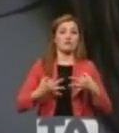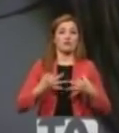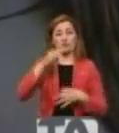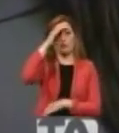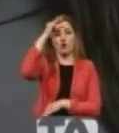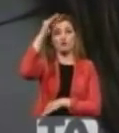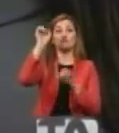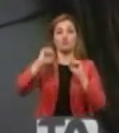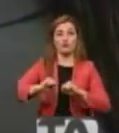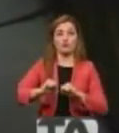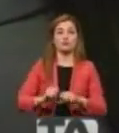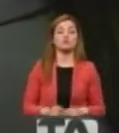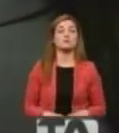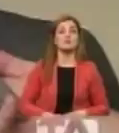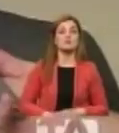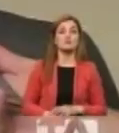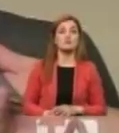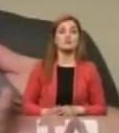ser policías.